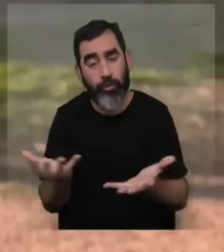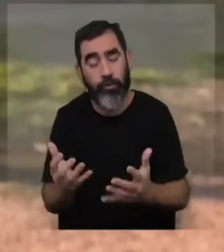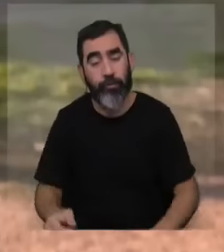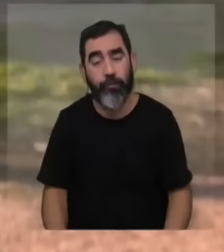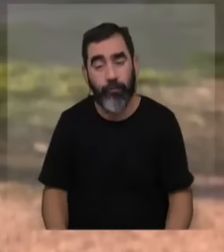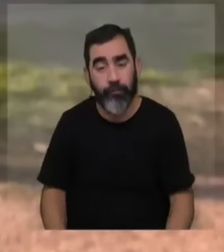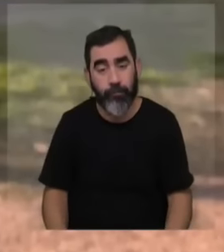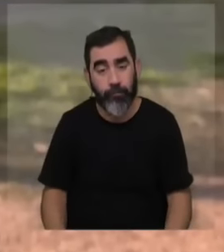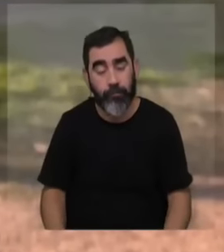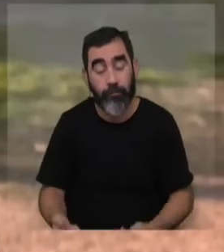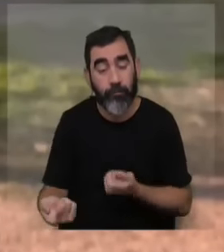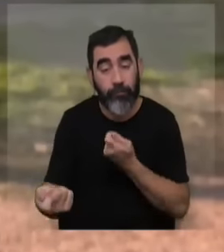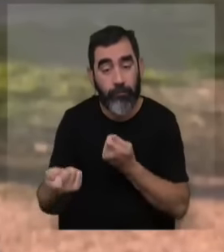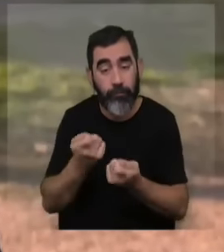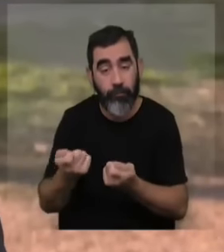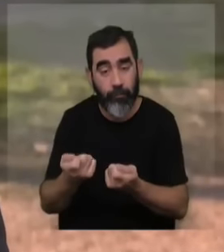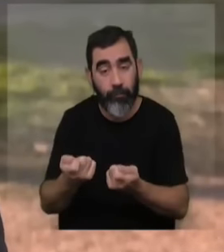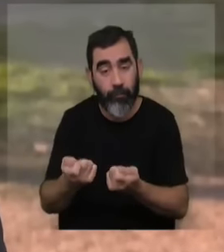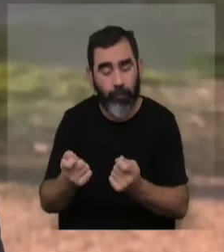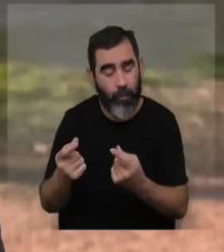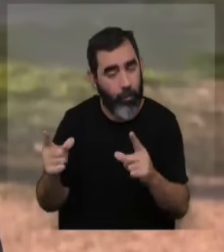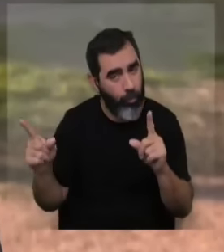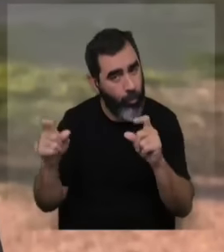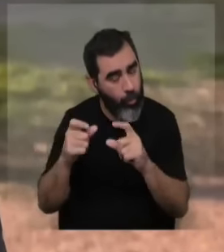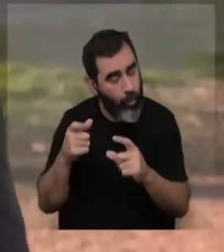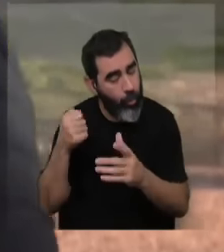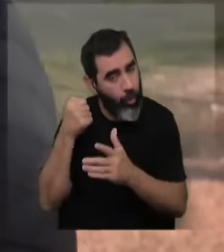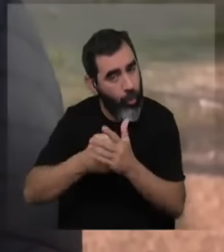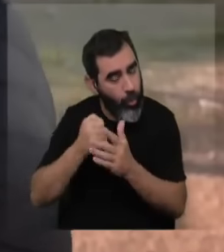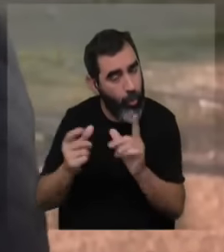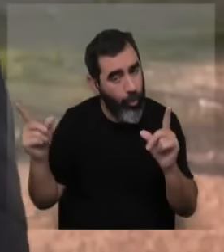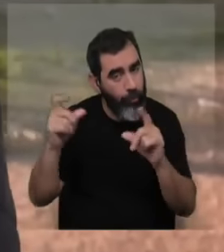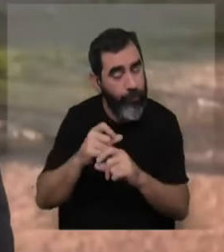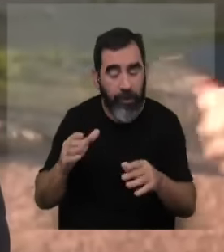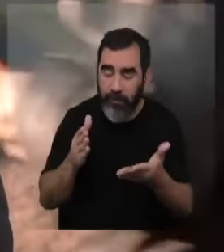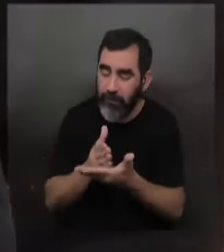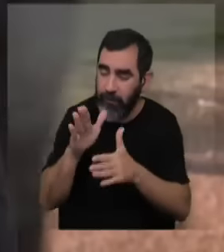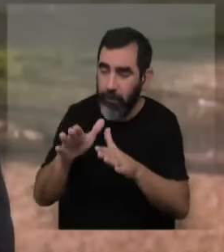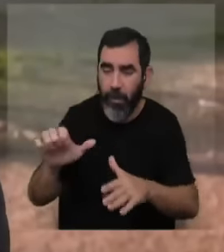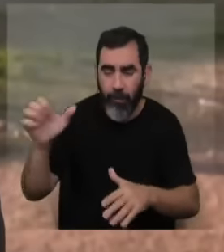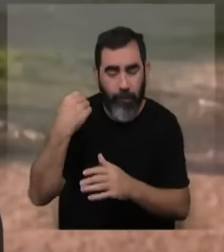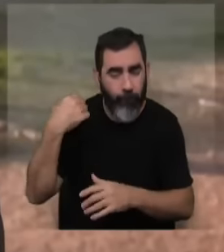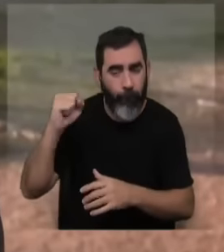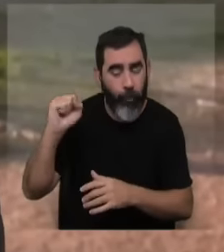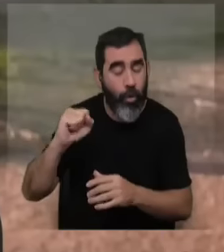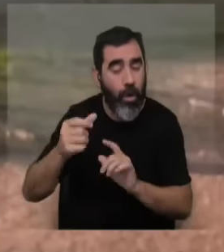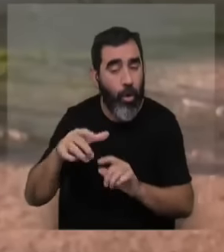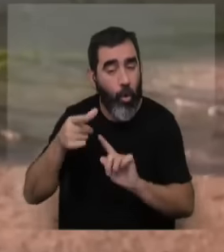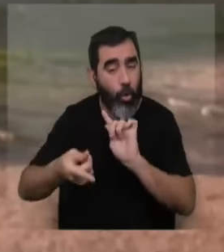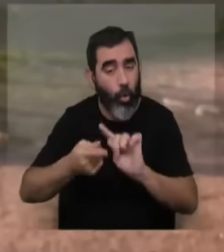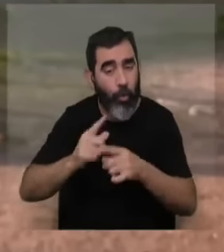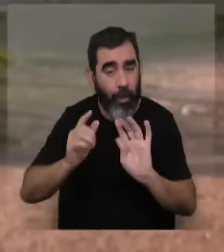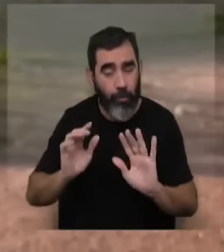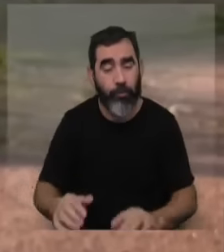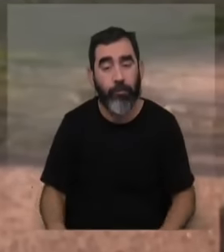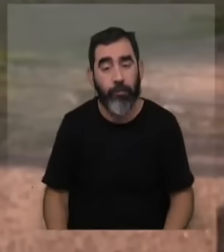bueno las negociaciones hasta el momento sido muy duras como siempre este frío pan e incumpliendo el convenio colectivo ese es el problema verdad